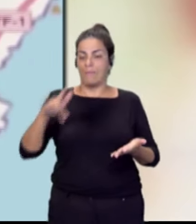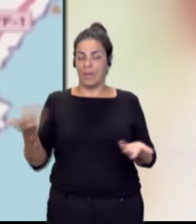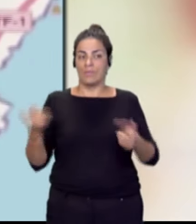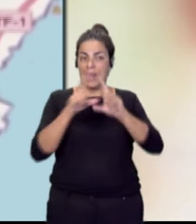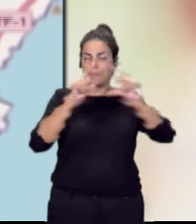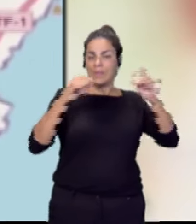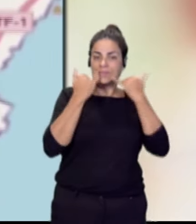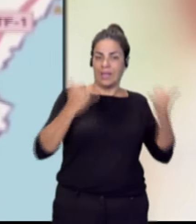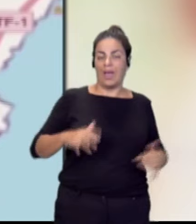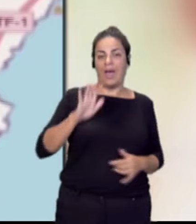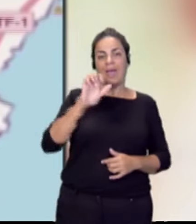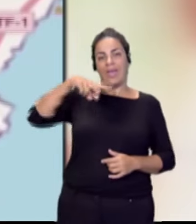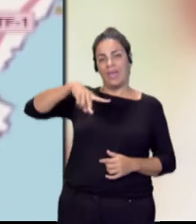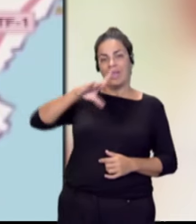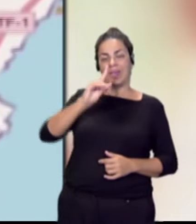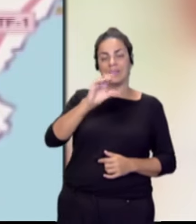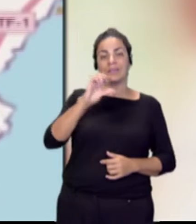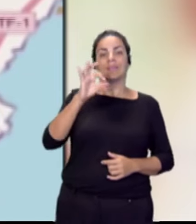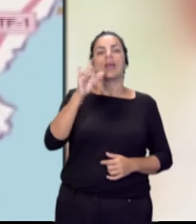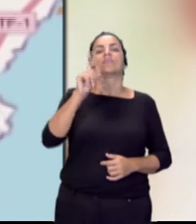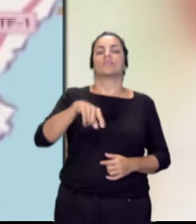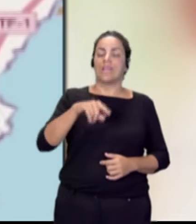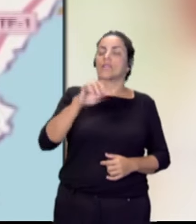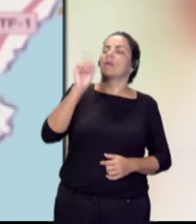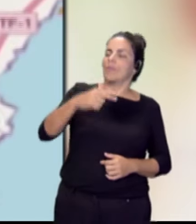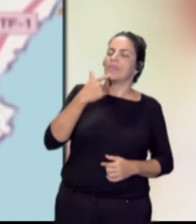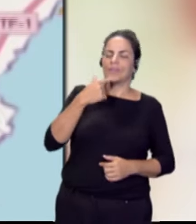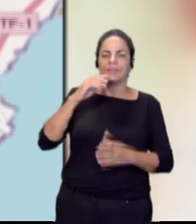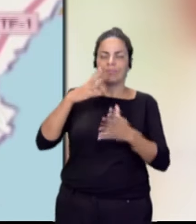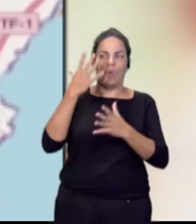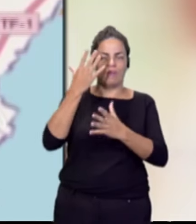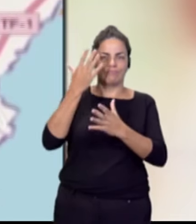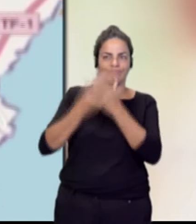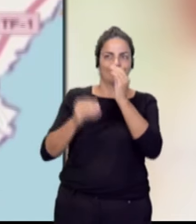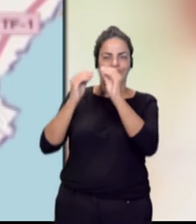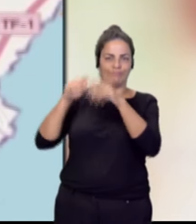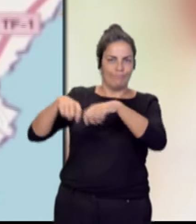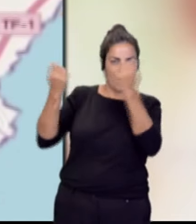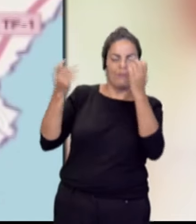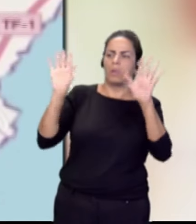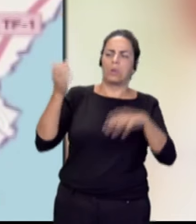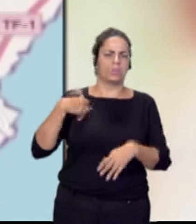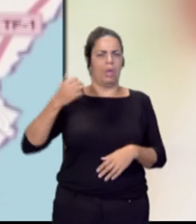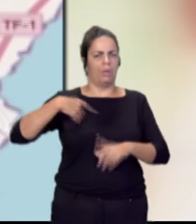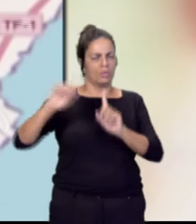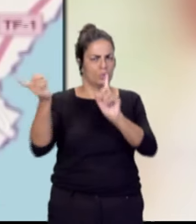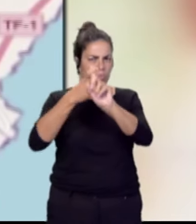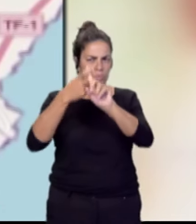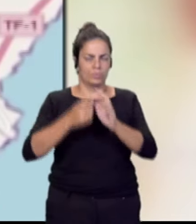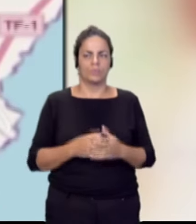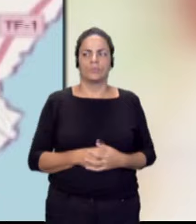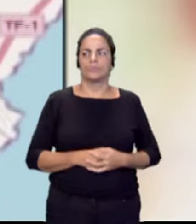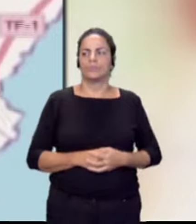Endesa pues confirma también esa avería, pero como vemos ya ha quedado restablecida.